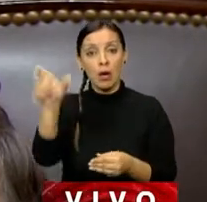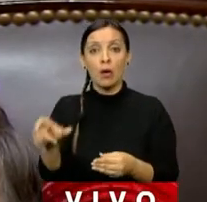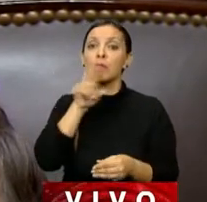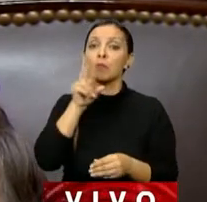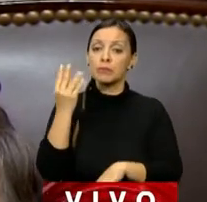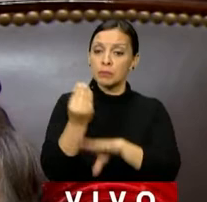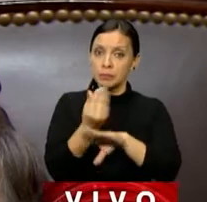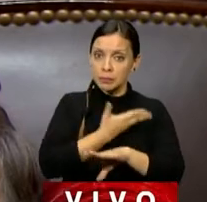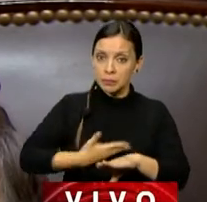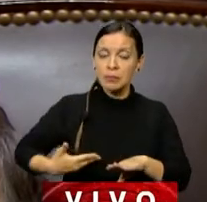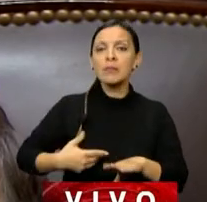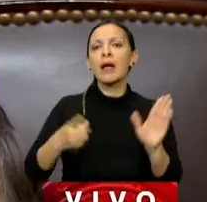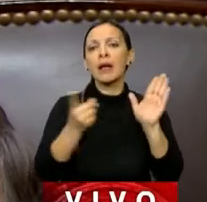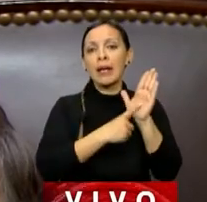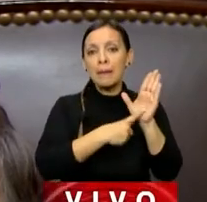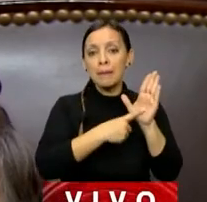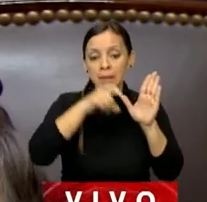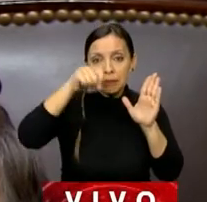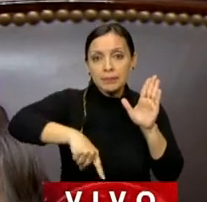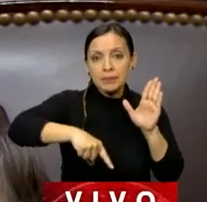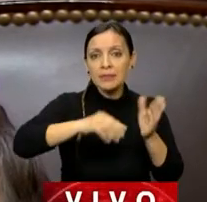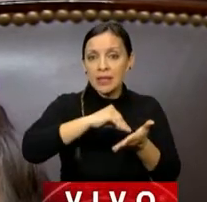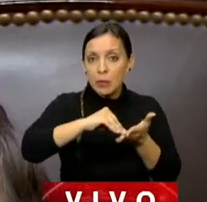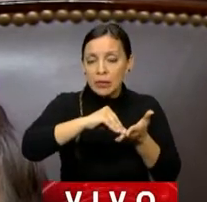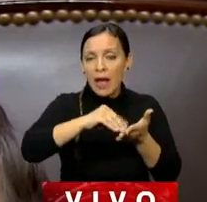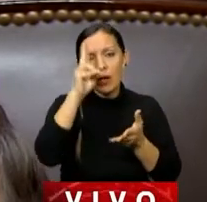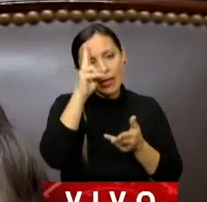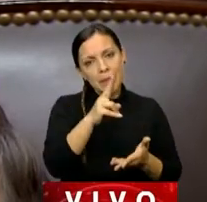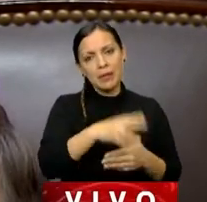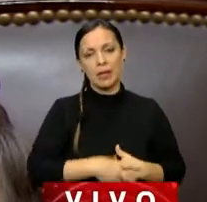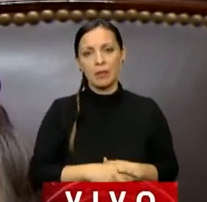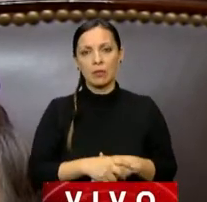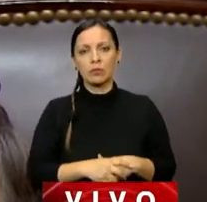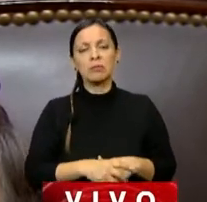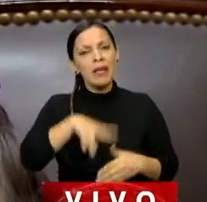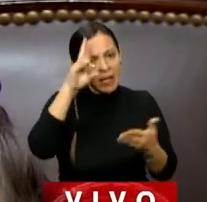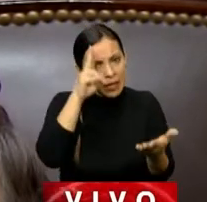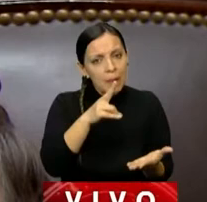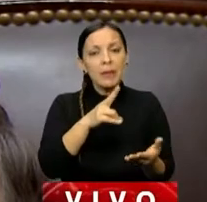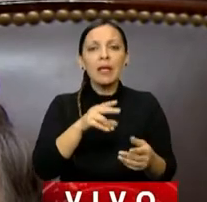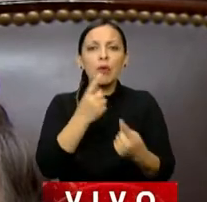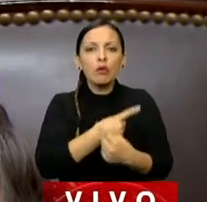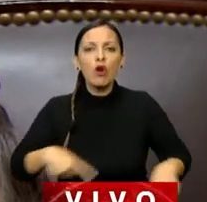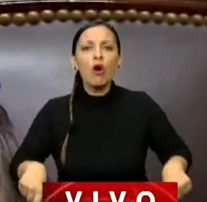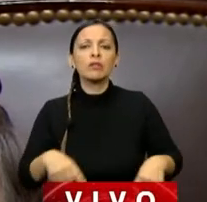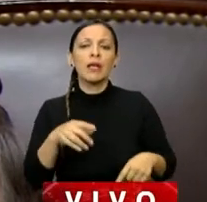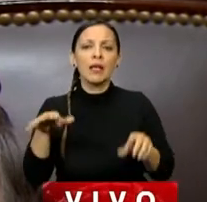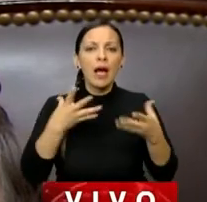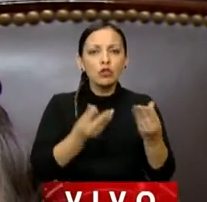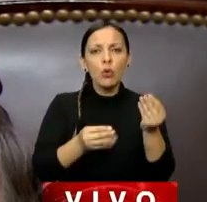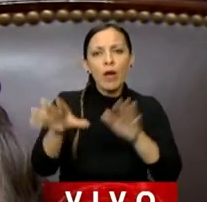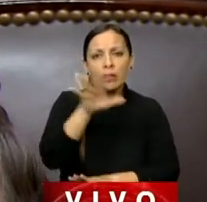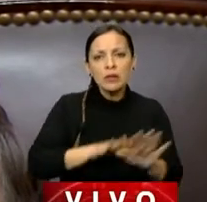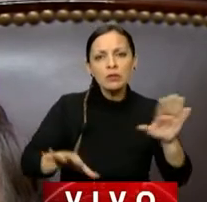que respetemos el reglamento de esta casa, que respetemos los giros, respetemos eso que nos ordena,